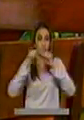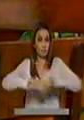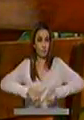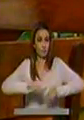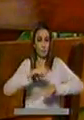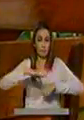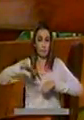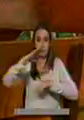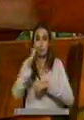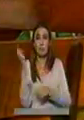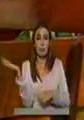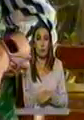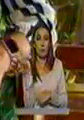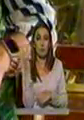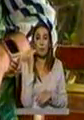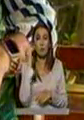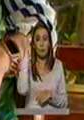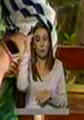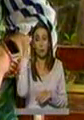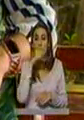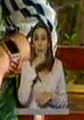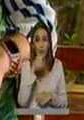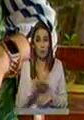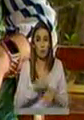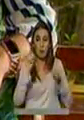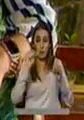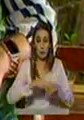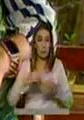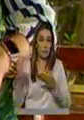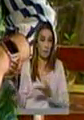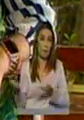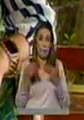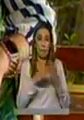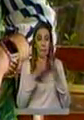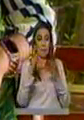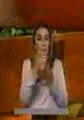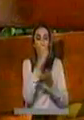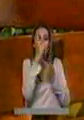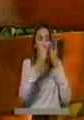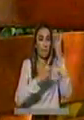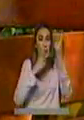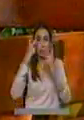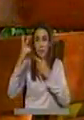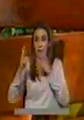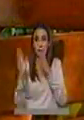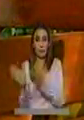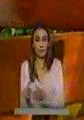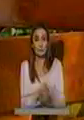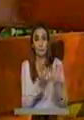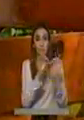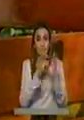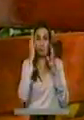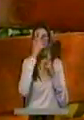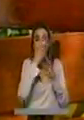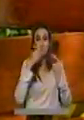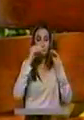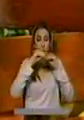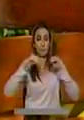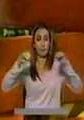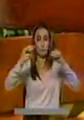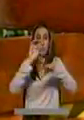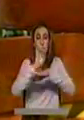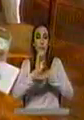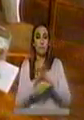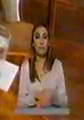todo los jubilados quienes puedan acceder a este tipo de préstamos para recorrer y conocer los atractivos turísticos de nuestro país.